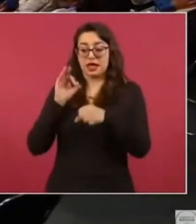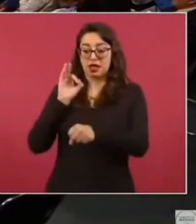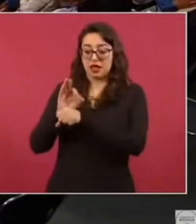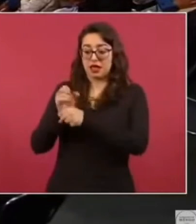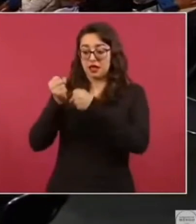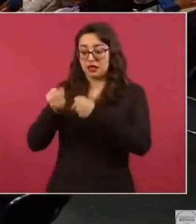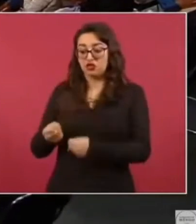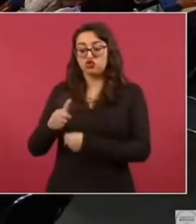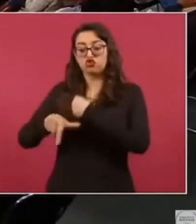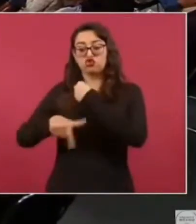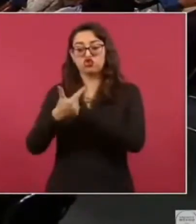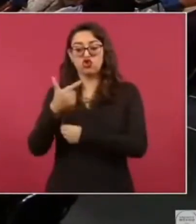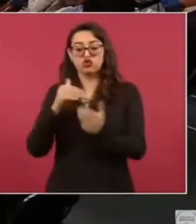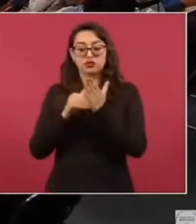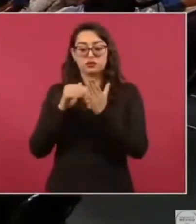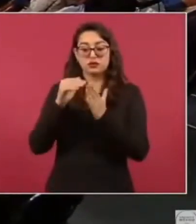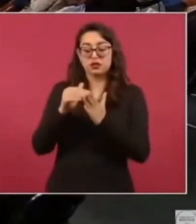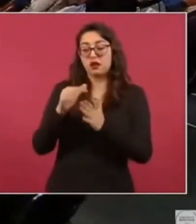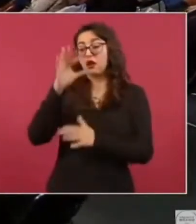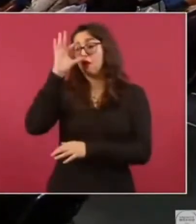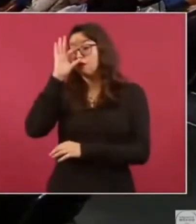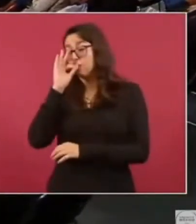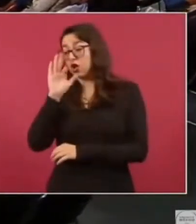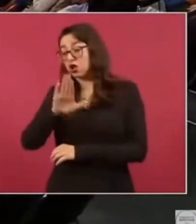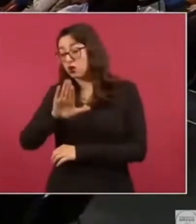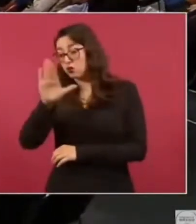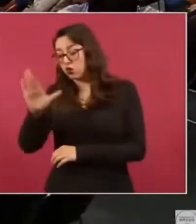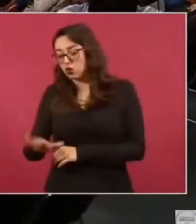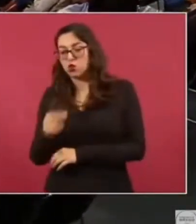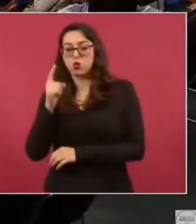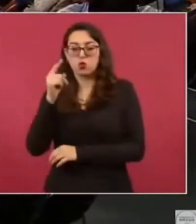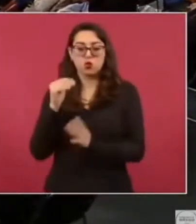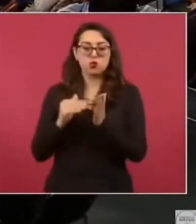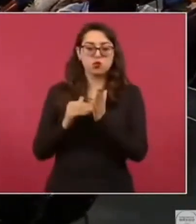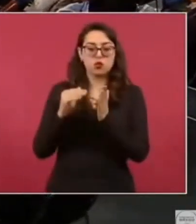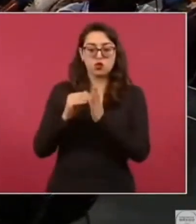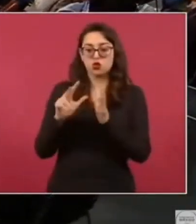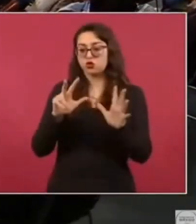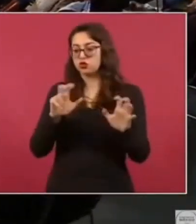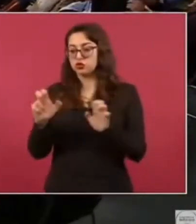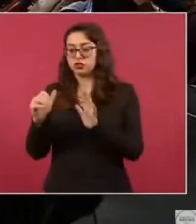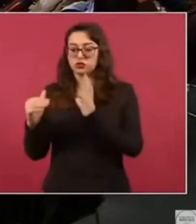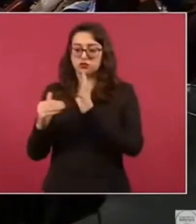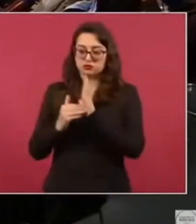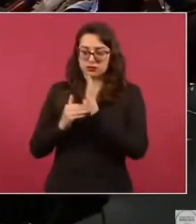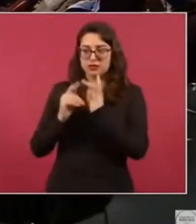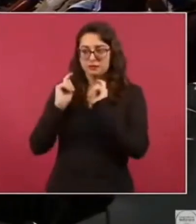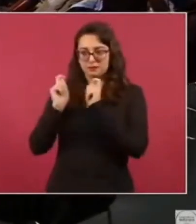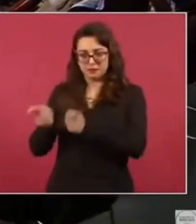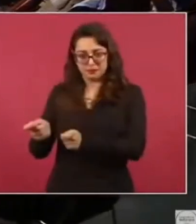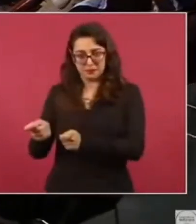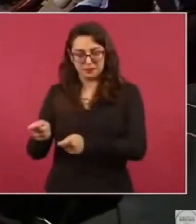Pago por defunción, 1,189,000. Síguele.